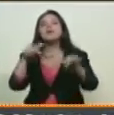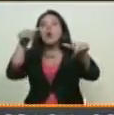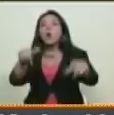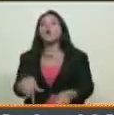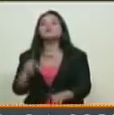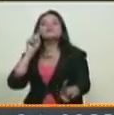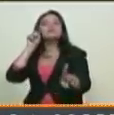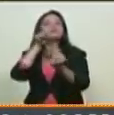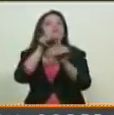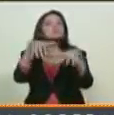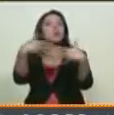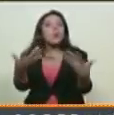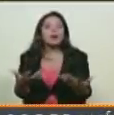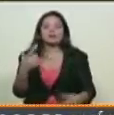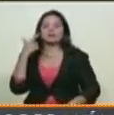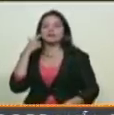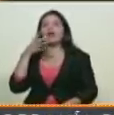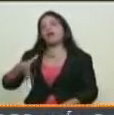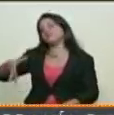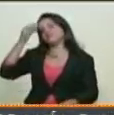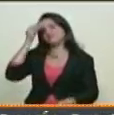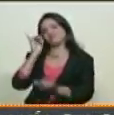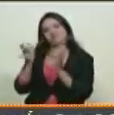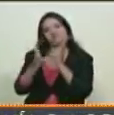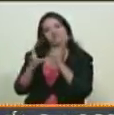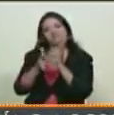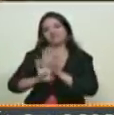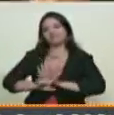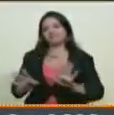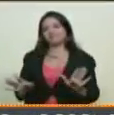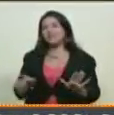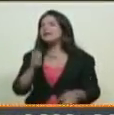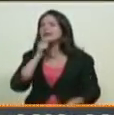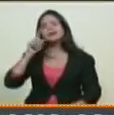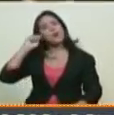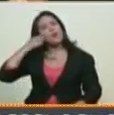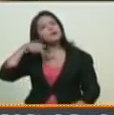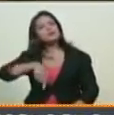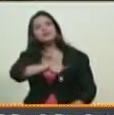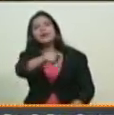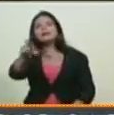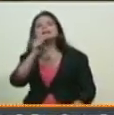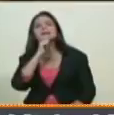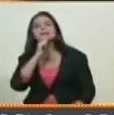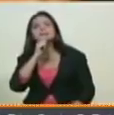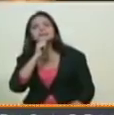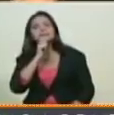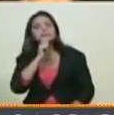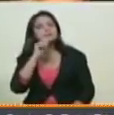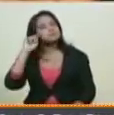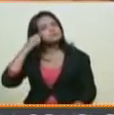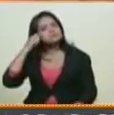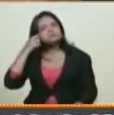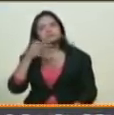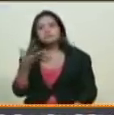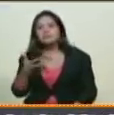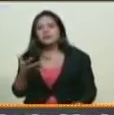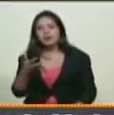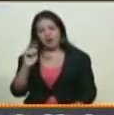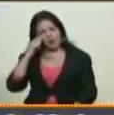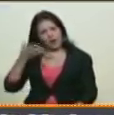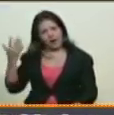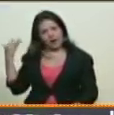grande es asimilar las tecnologías bueno si quieres se recuerda de aquí cuando hicimos el